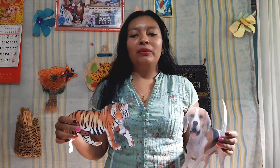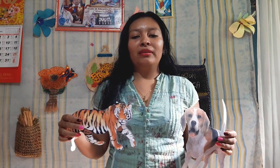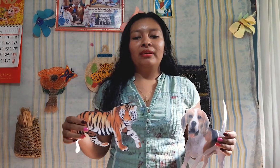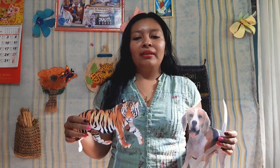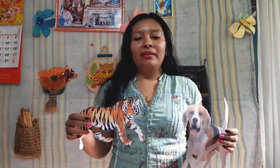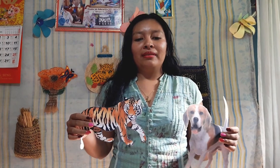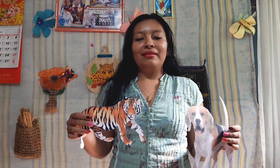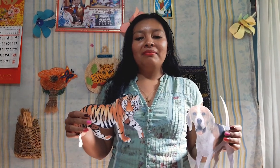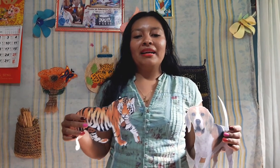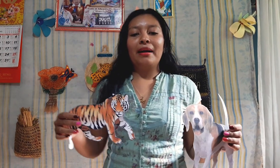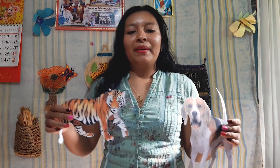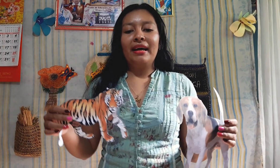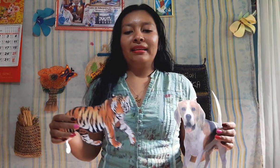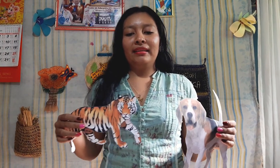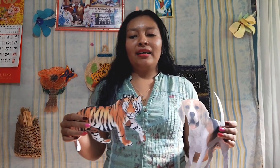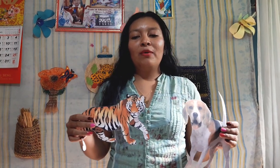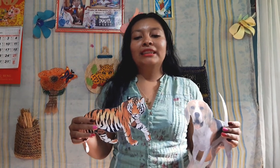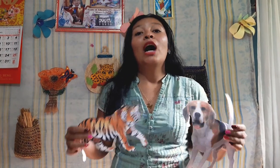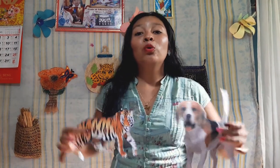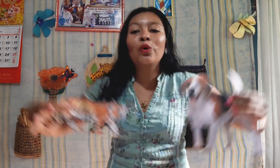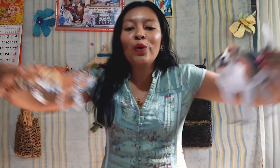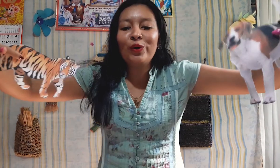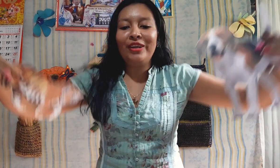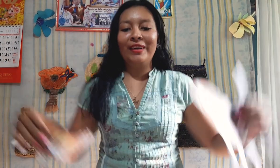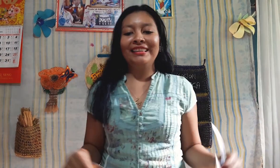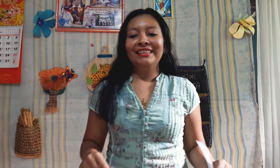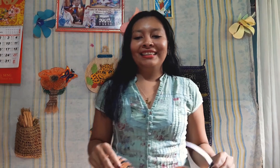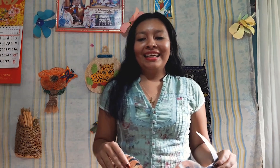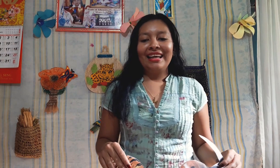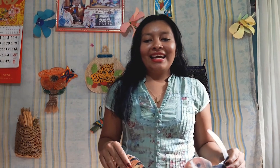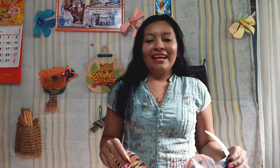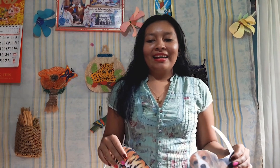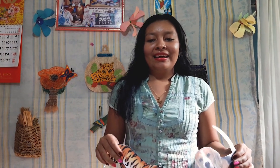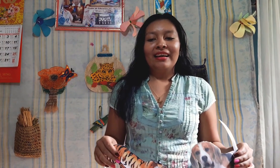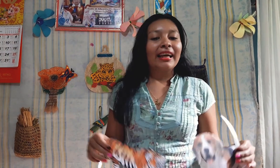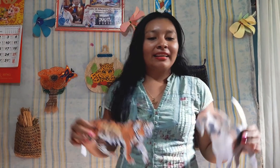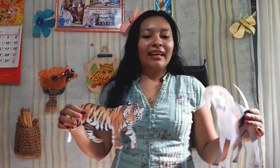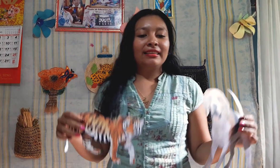mankapu mankapa awas kaunu ninunhas